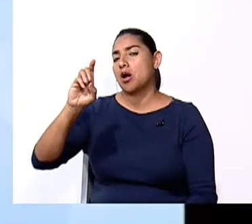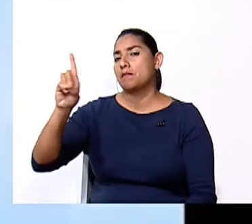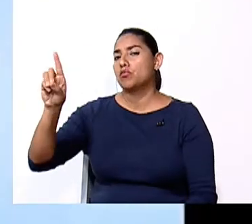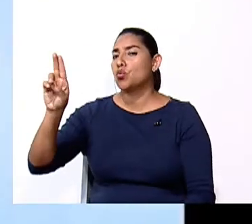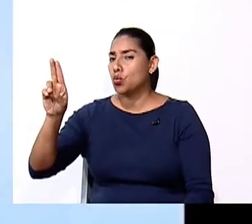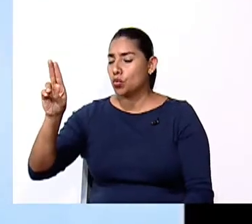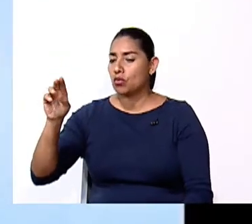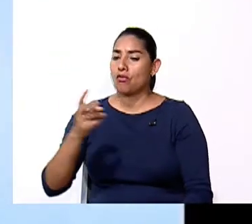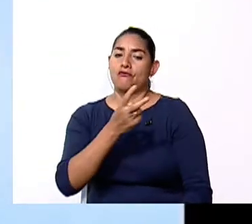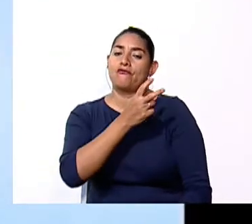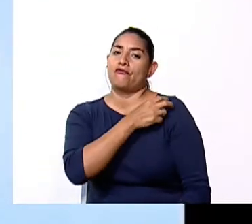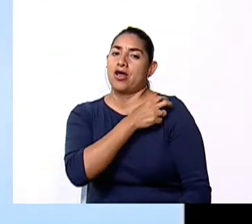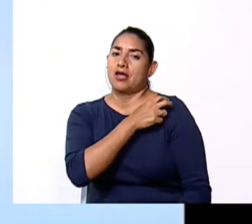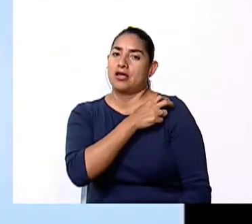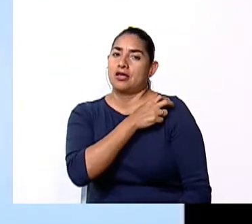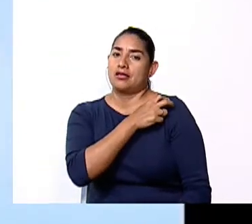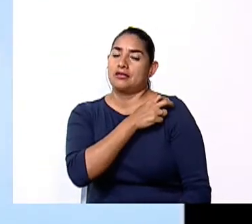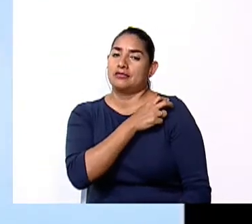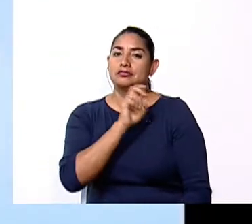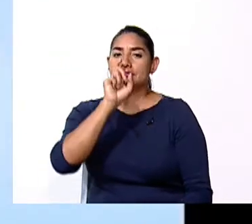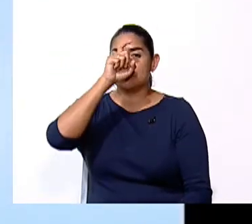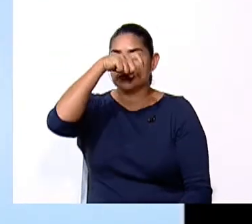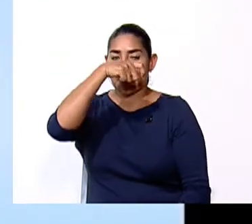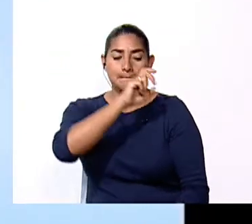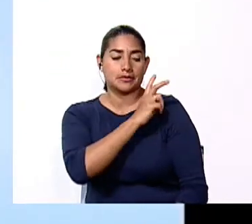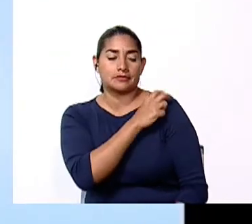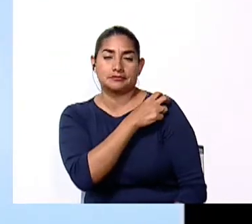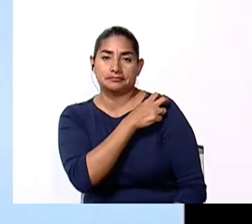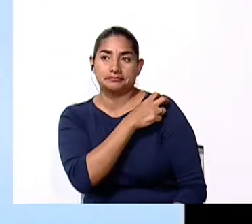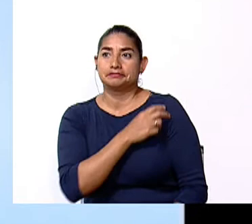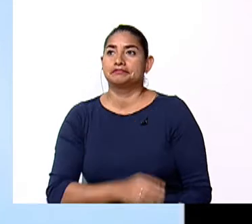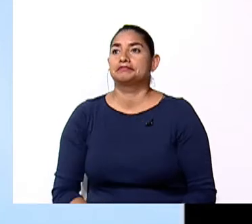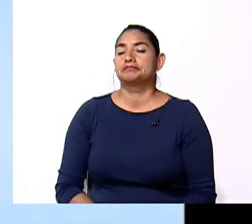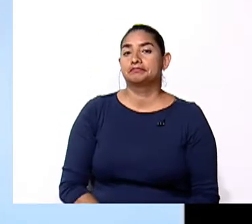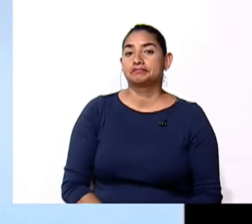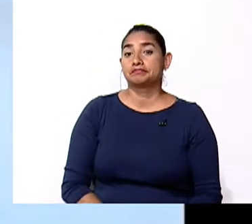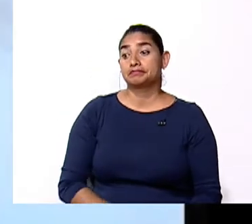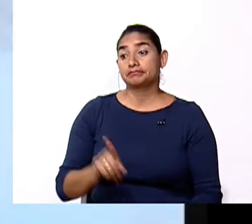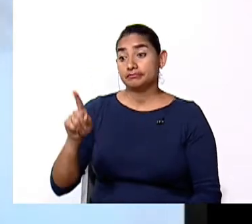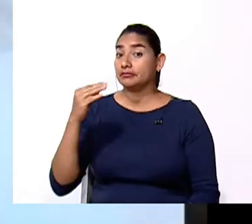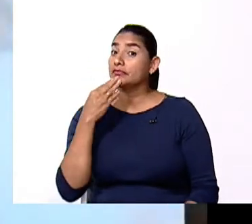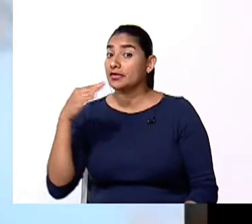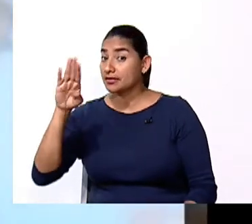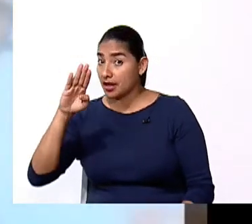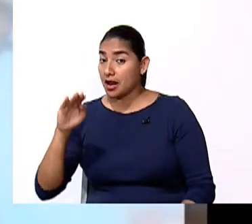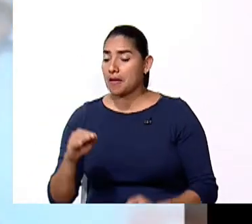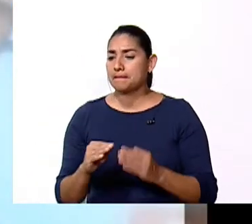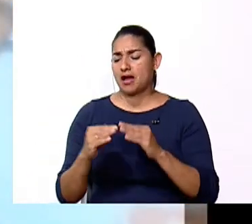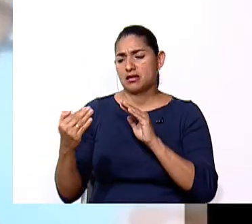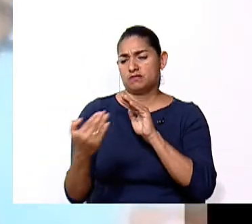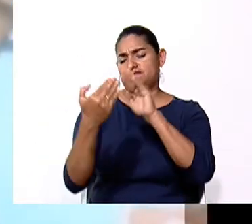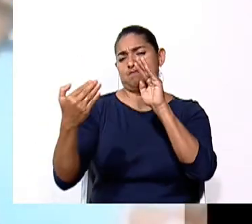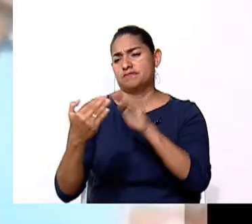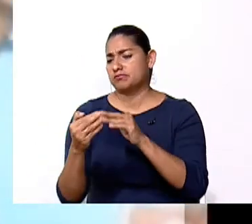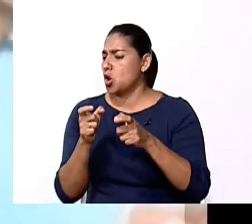aquí. Resulta que hoy nos vino a acompañar este señor que tenemos acá.